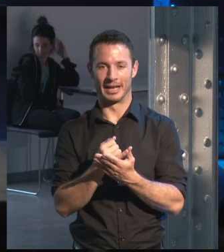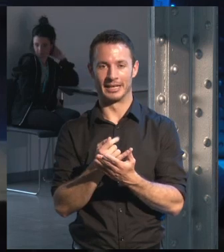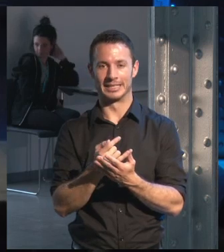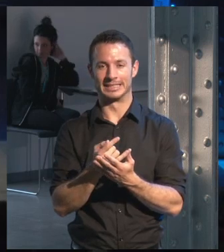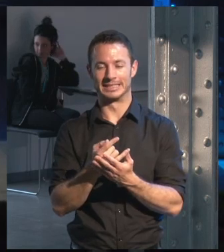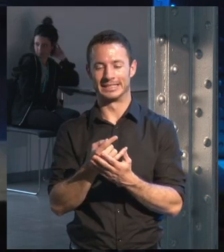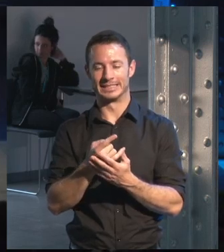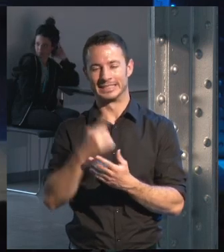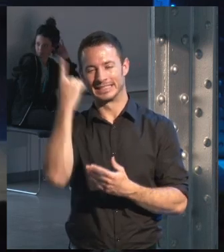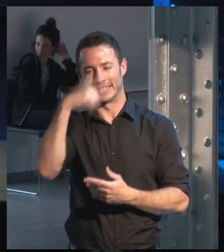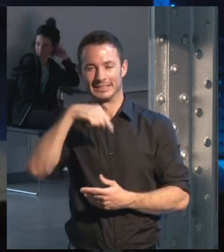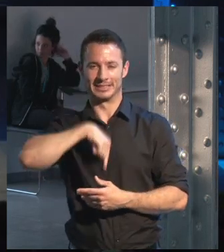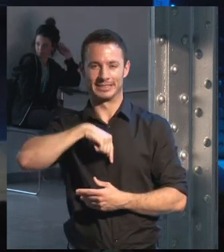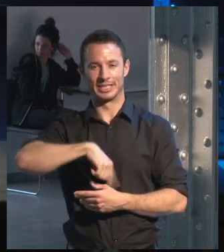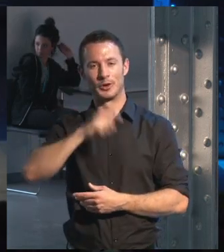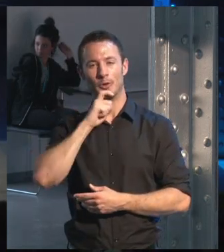sensación de vivirlo.